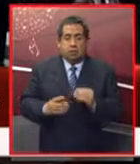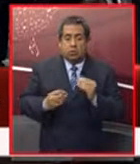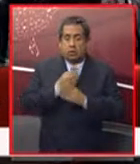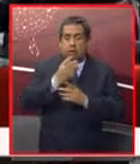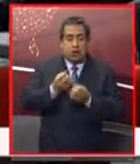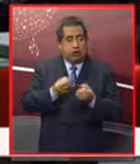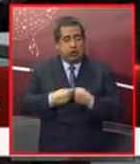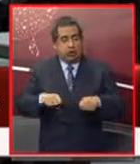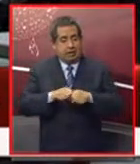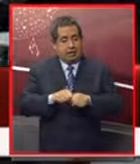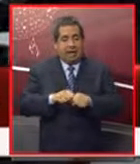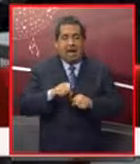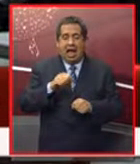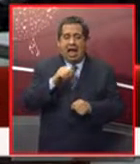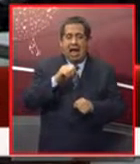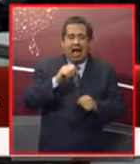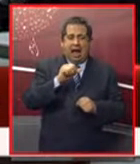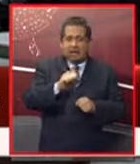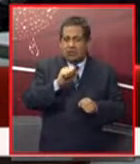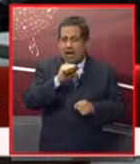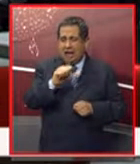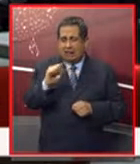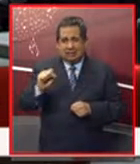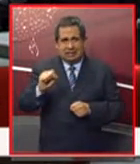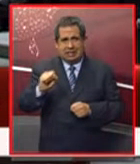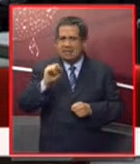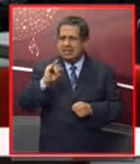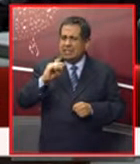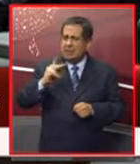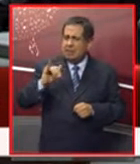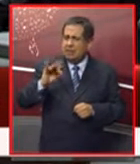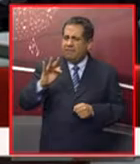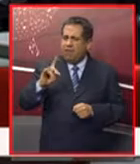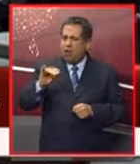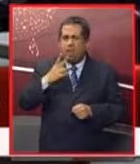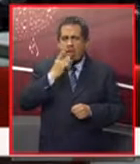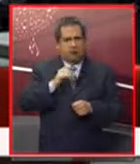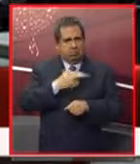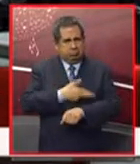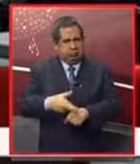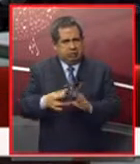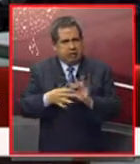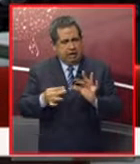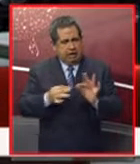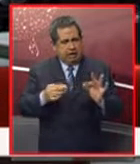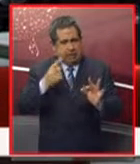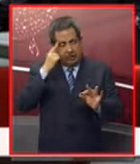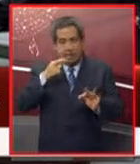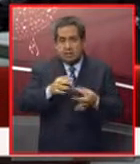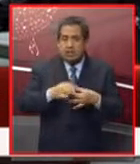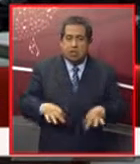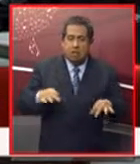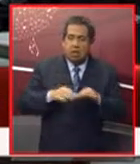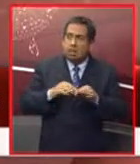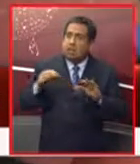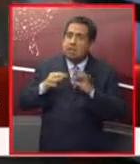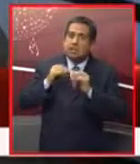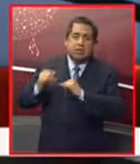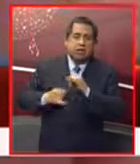sociedades de acciones simplificadas, México se pone una vez más al día con las tendencias del concierto